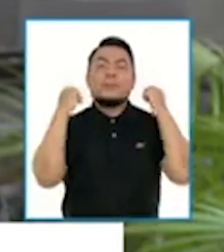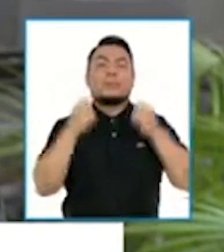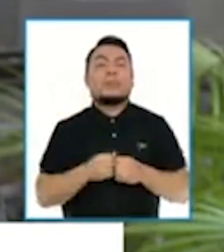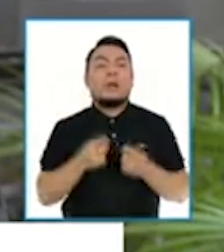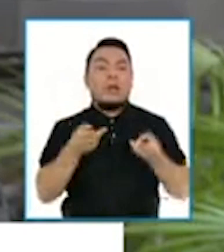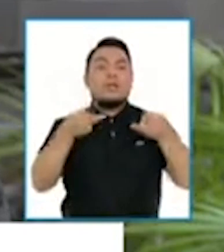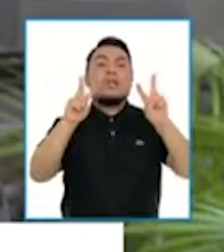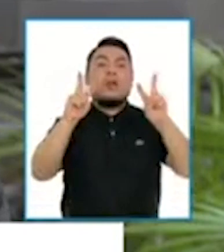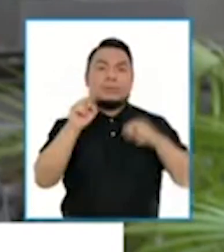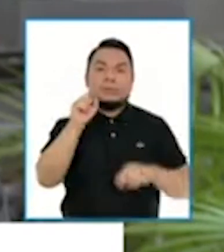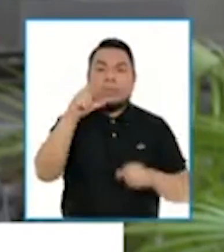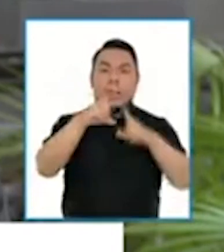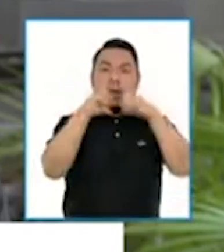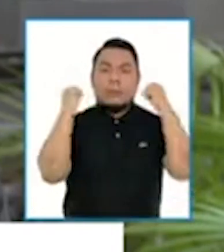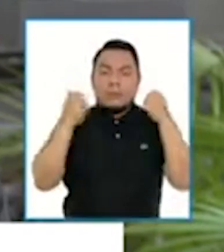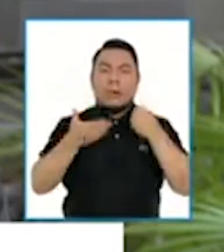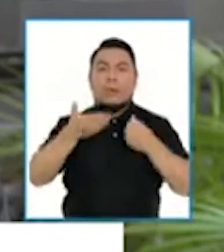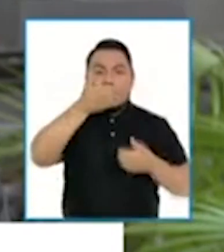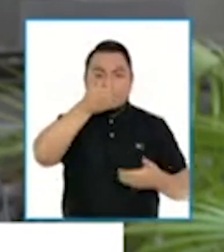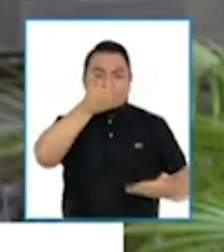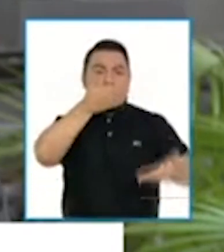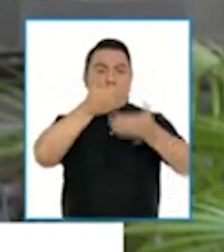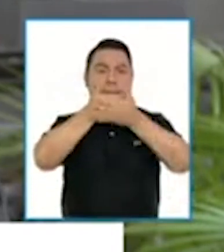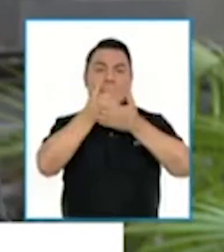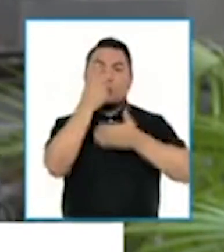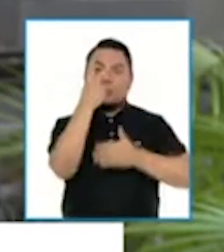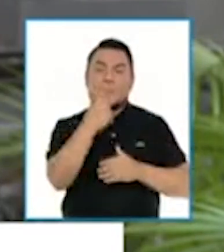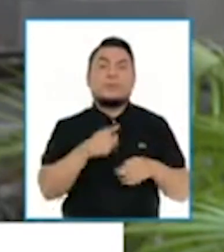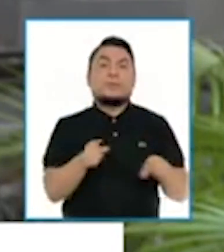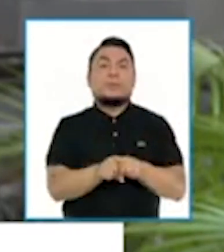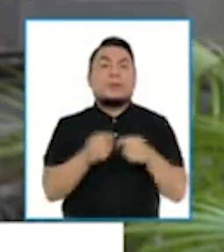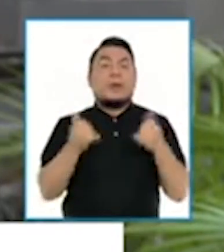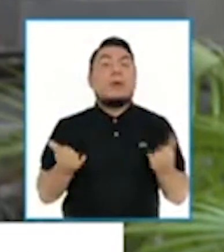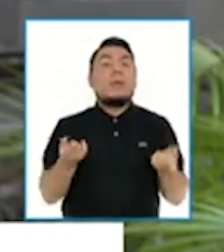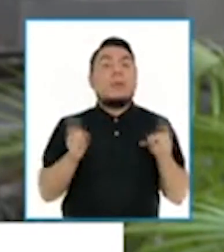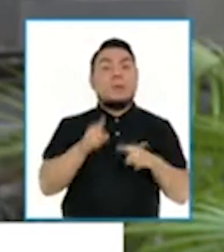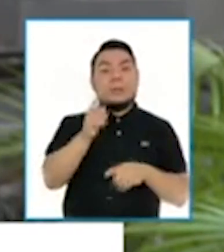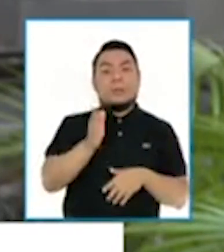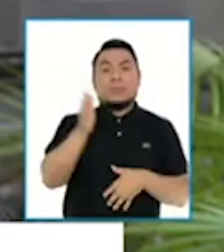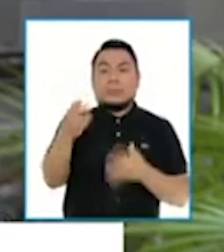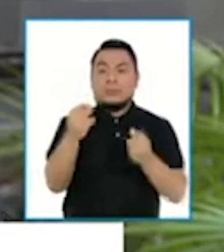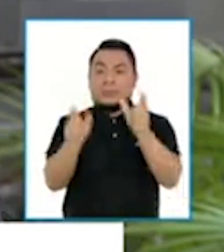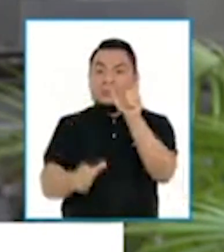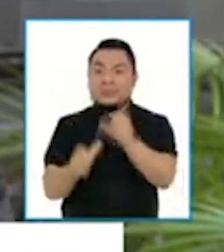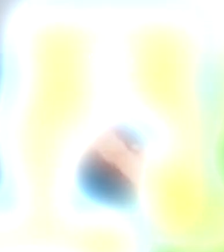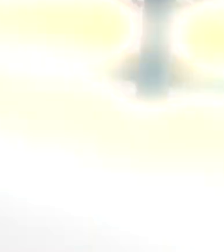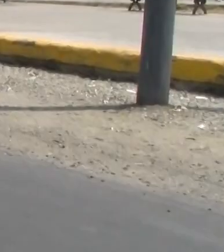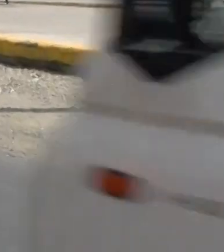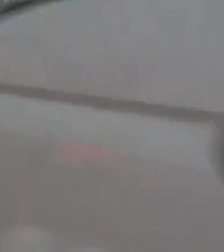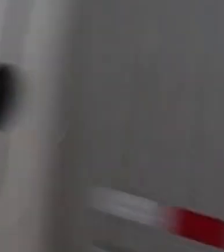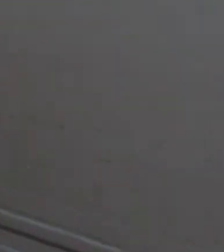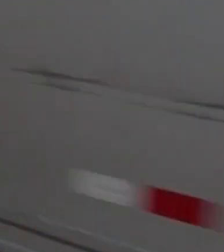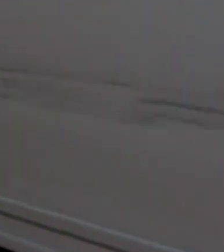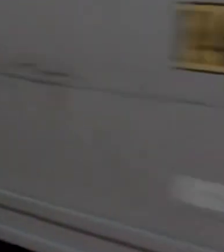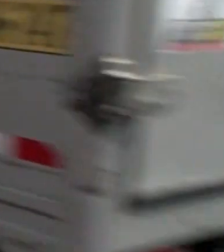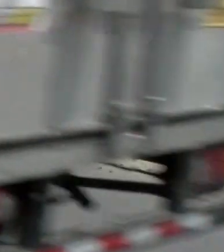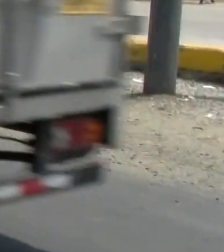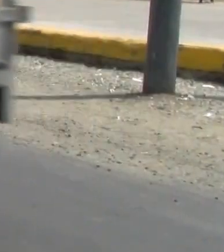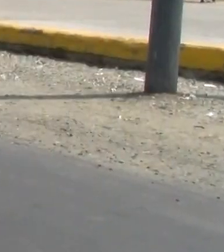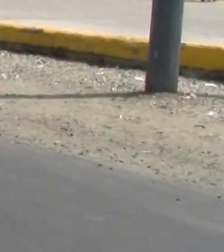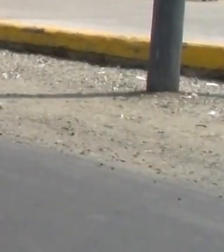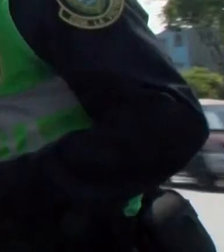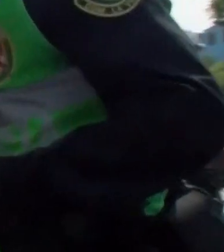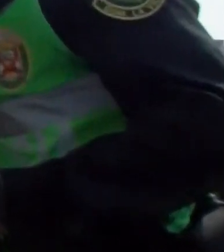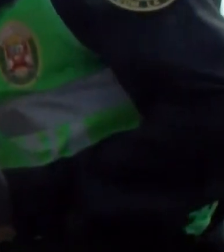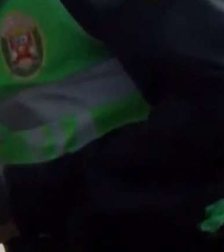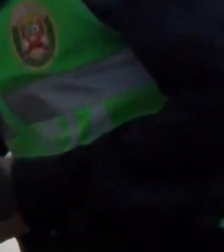de doble mascarilla, si fuese necesario en los momentos en los que hay alta circulación de movilidad. También mantendrán el